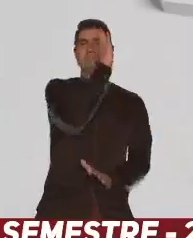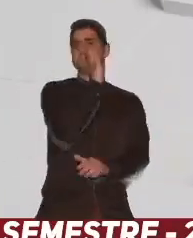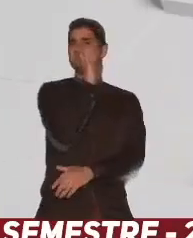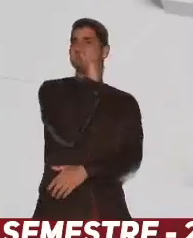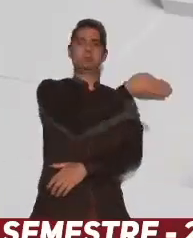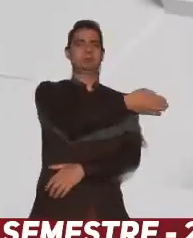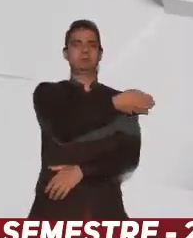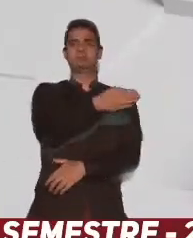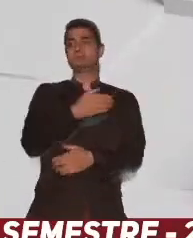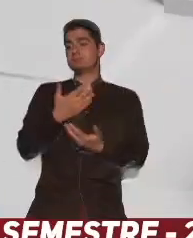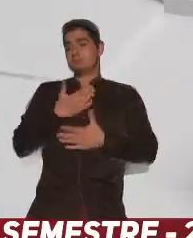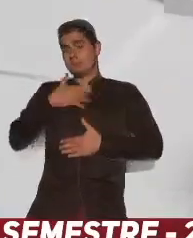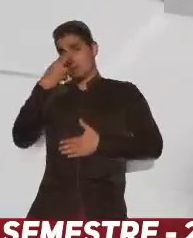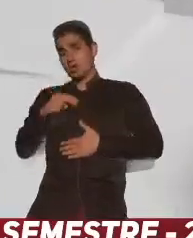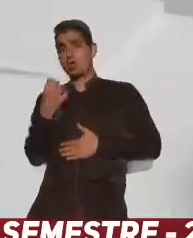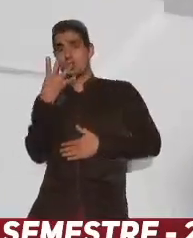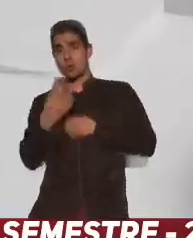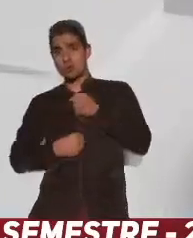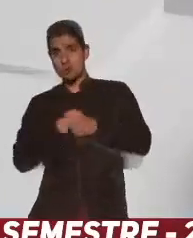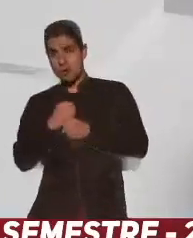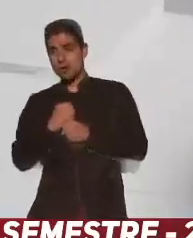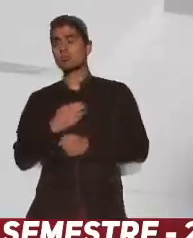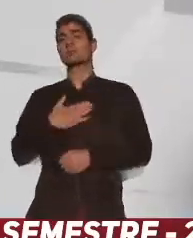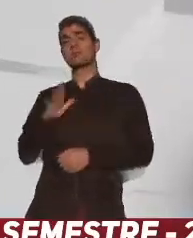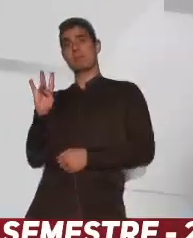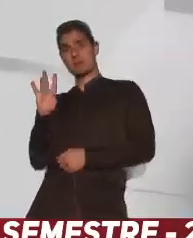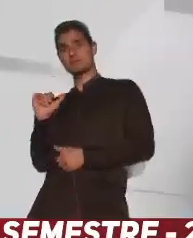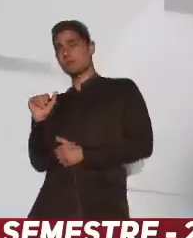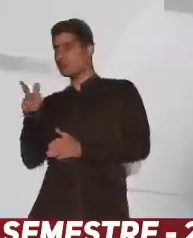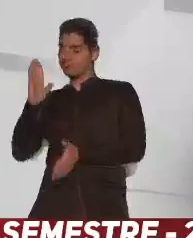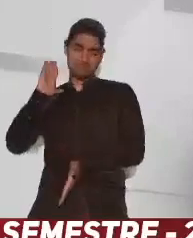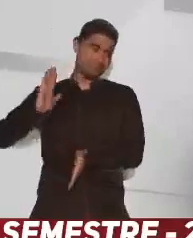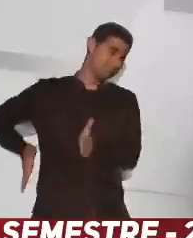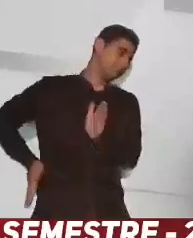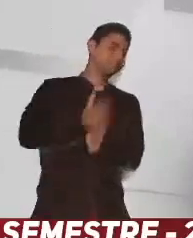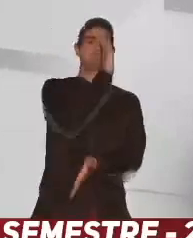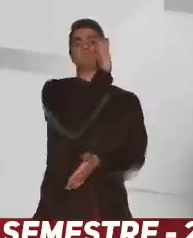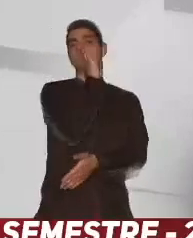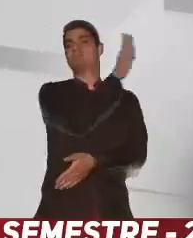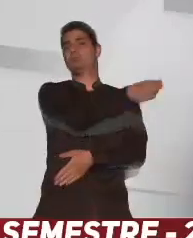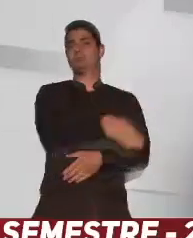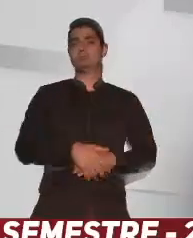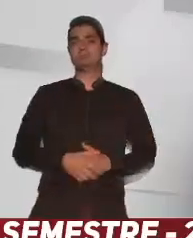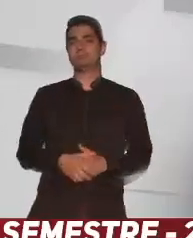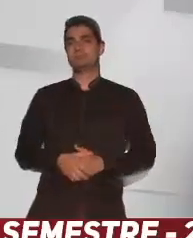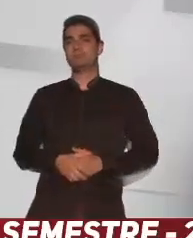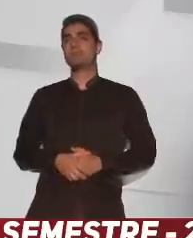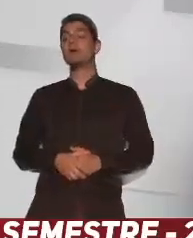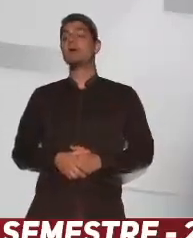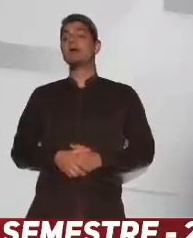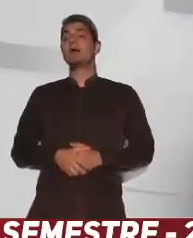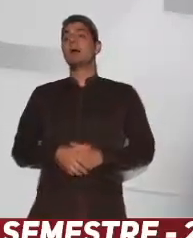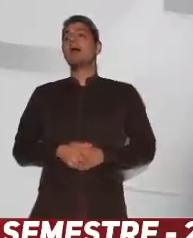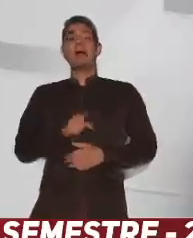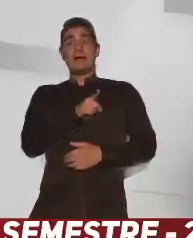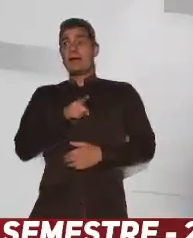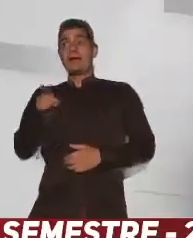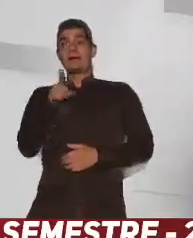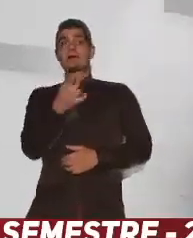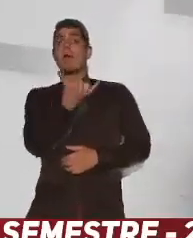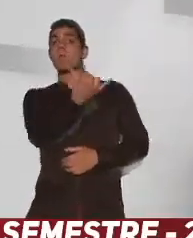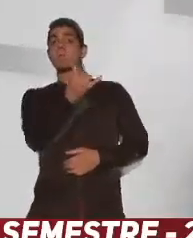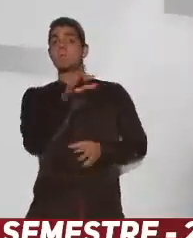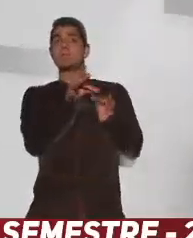señora sin trabajo. Ellos estuvieron allá en la finca porque allá habían 3 minas. No